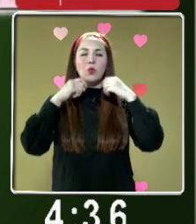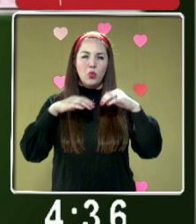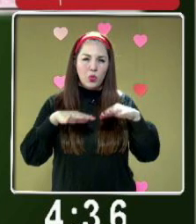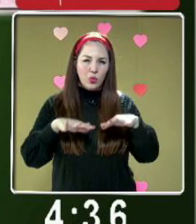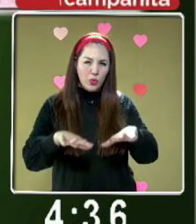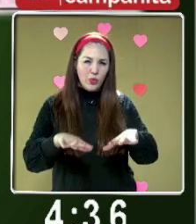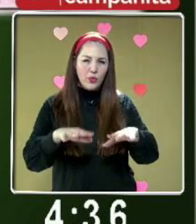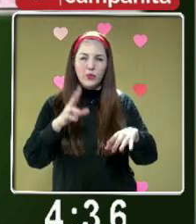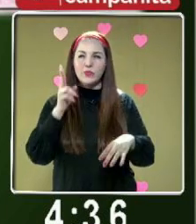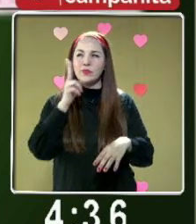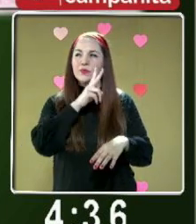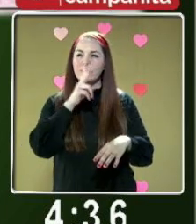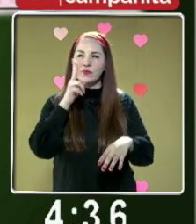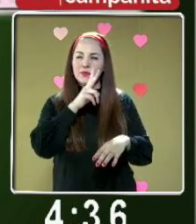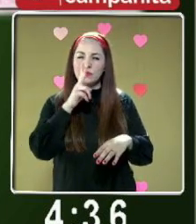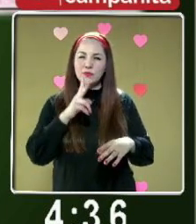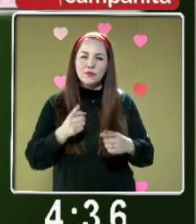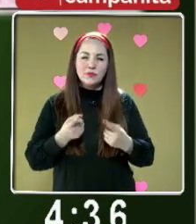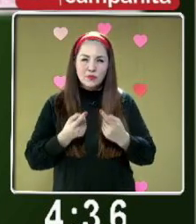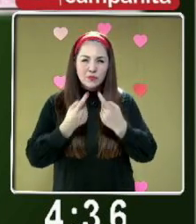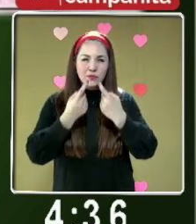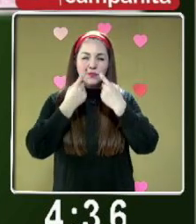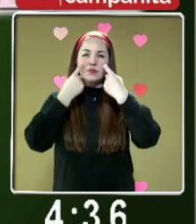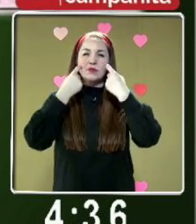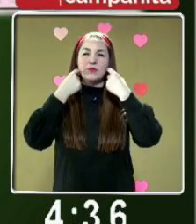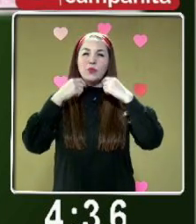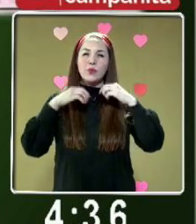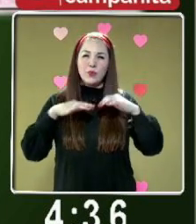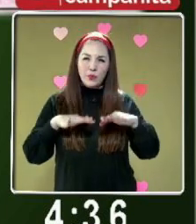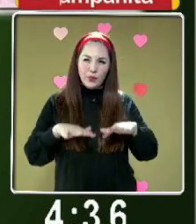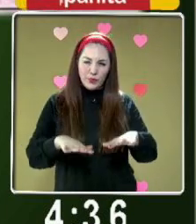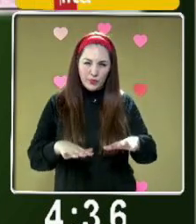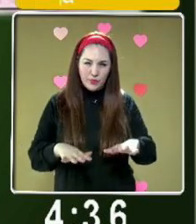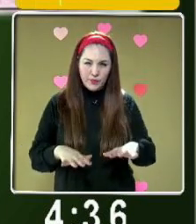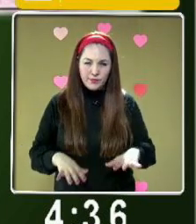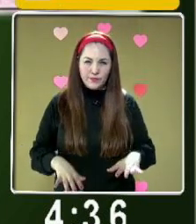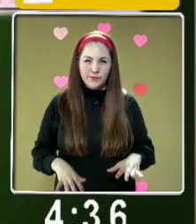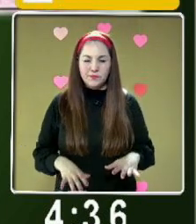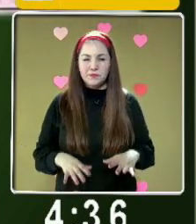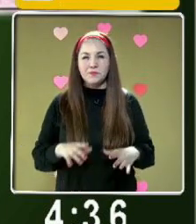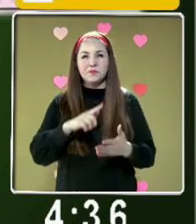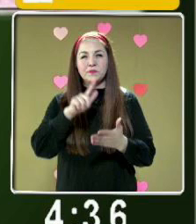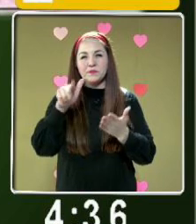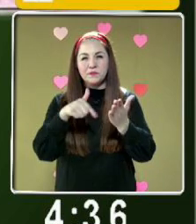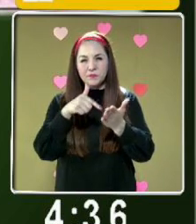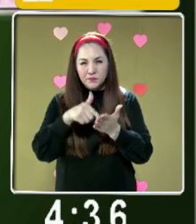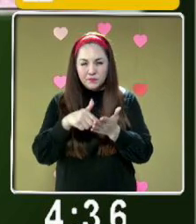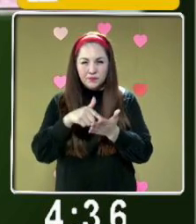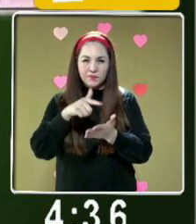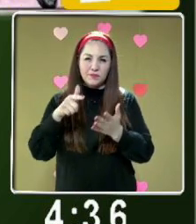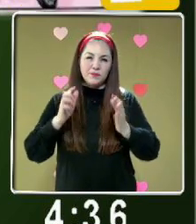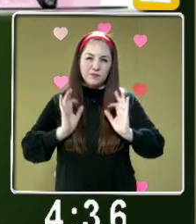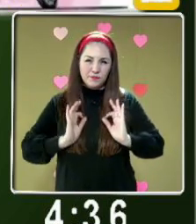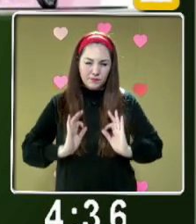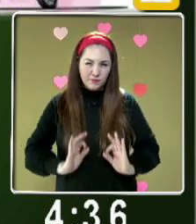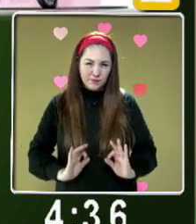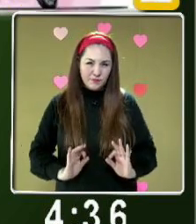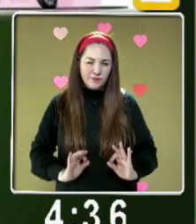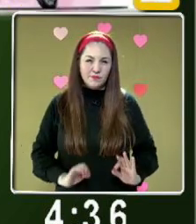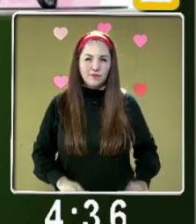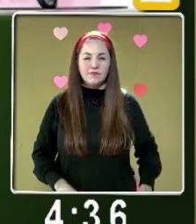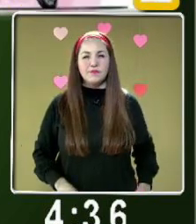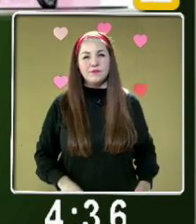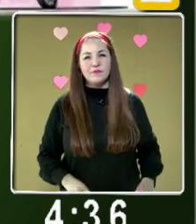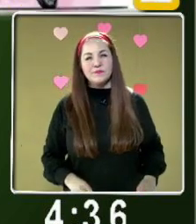dijo la maestra, me relajé. Bueno, si tú descubres que eso te relaja, igual ve a un lugar tranquilo, realiza tus respiraciones,